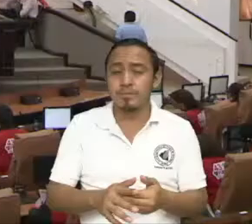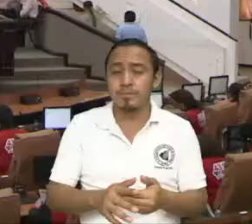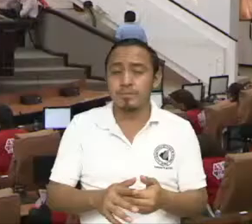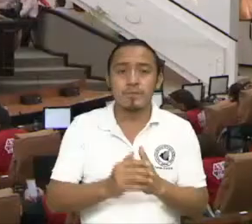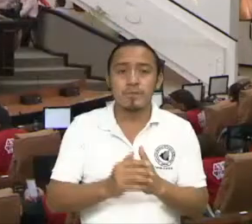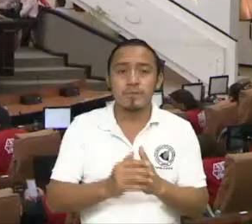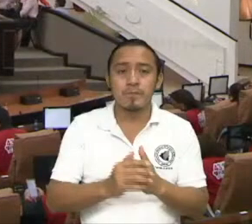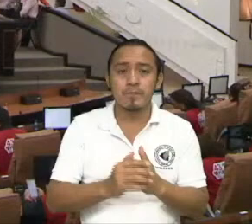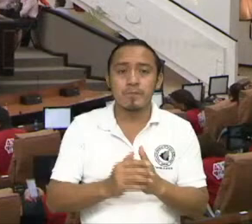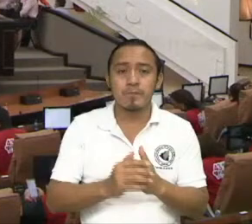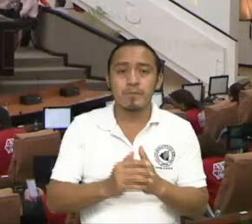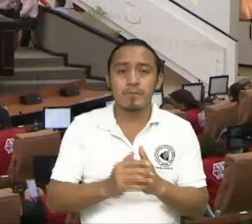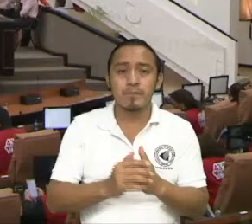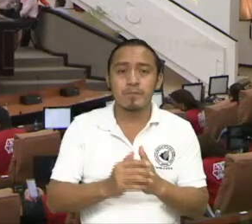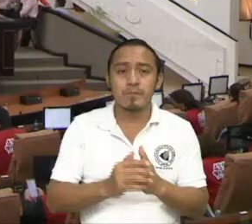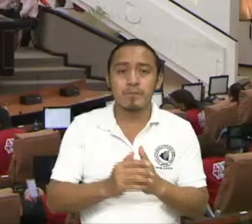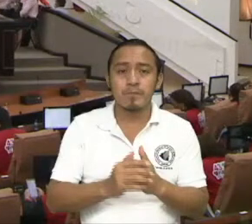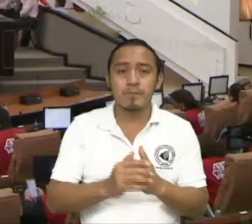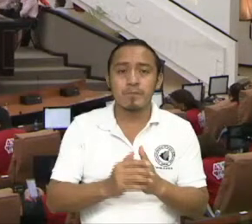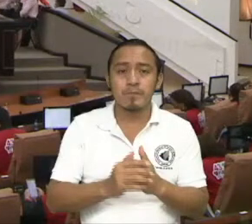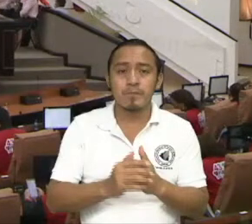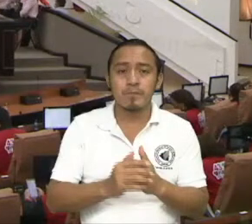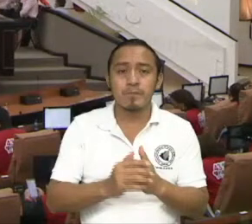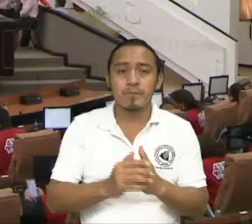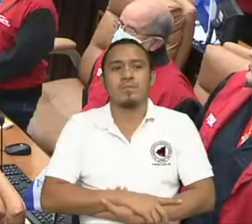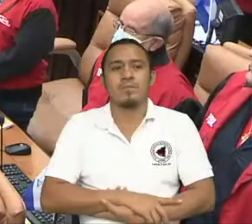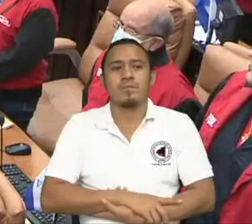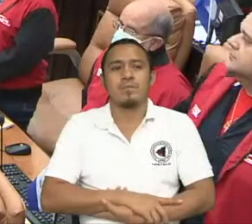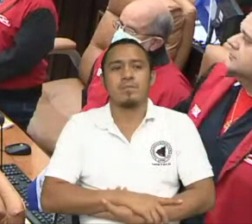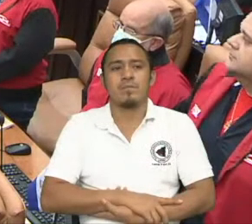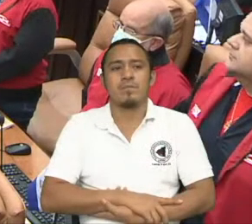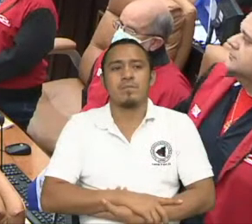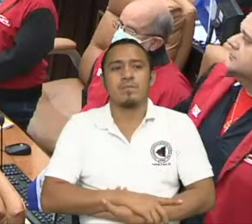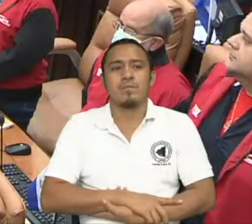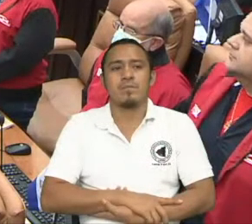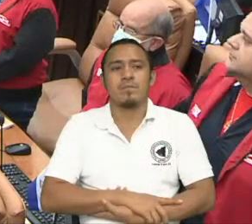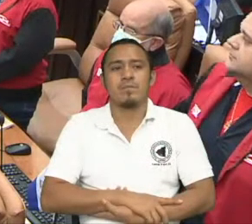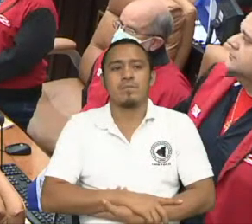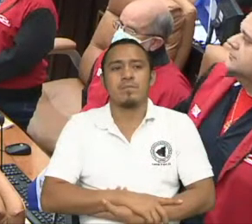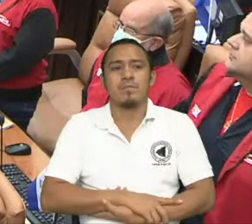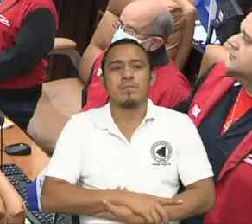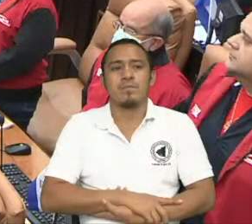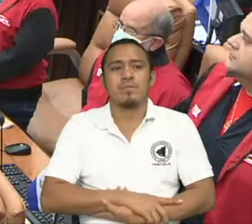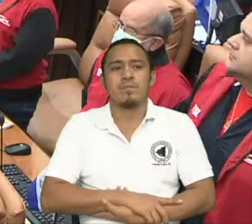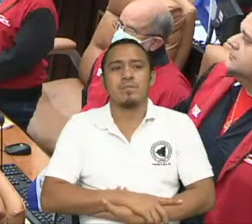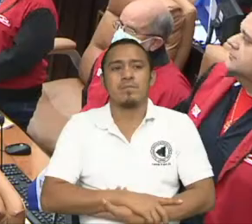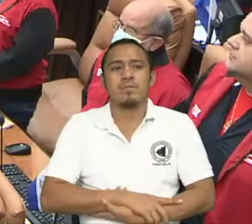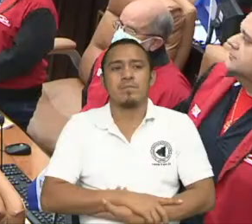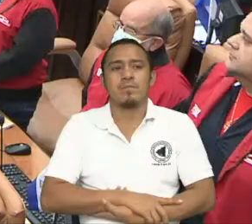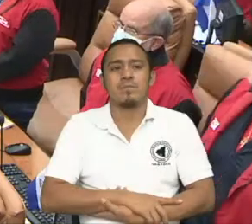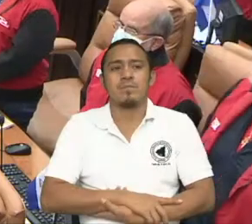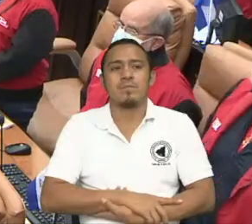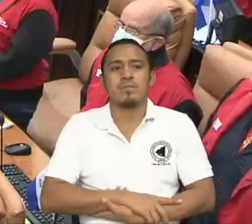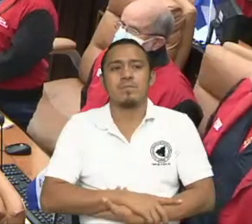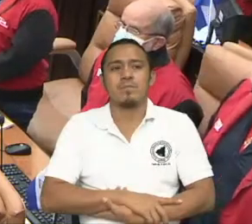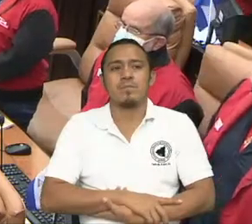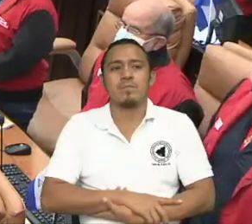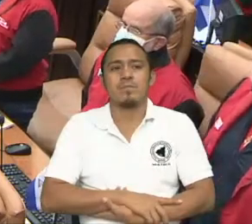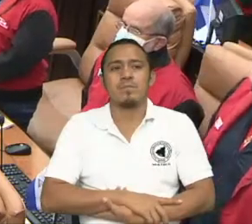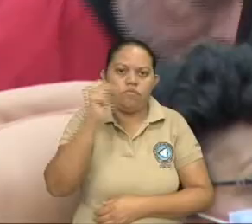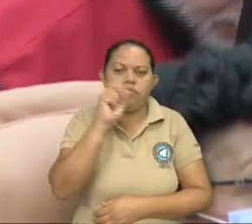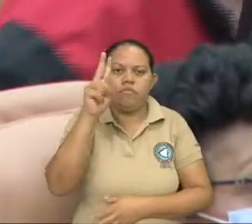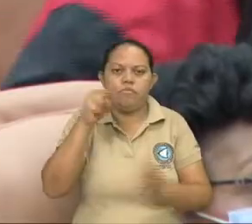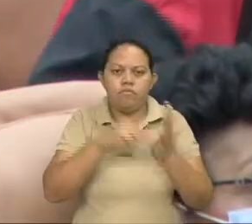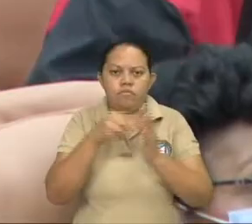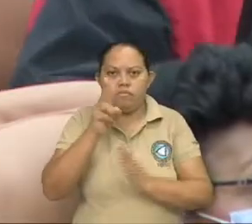La Asamblea Nacional, controlada por el partido de gobierno, cancelará otras 100 organizaciones no gubernamentales, con las que sumarían más de